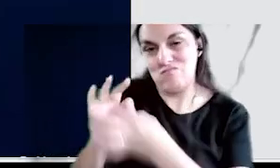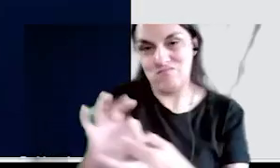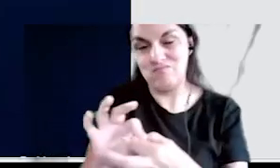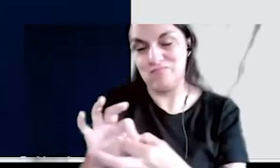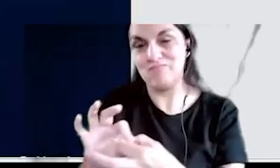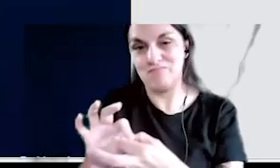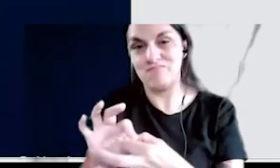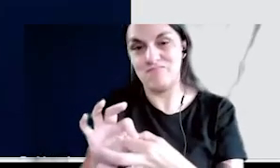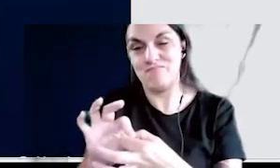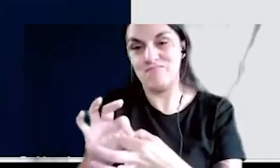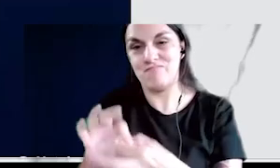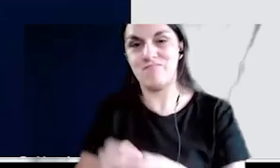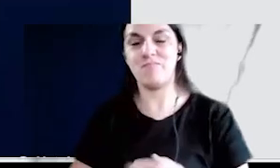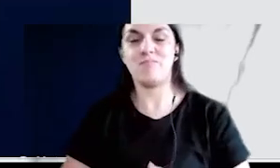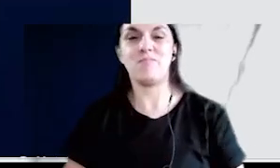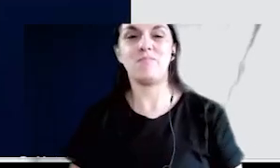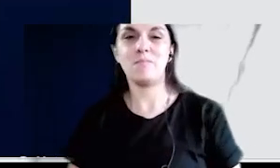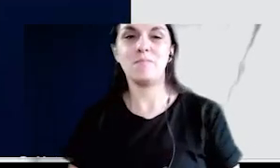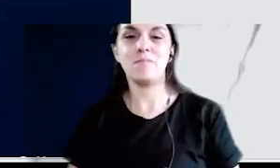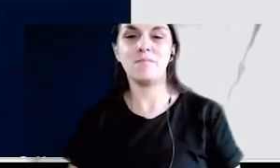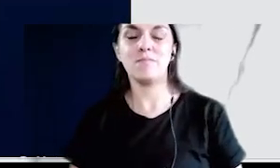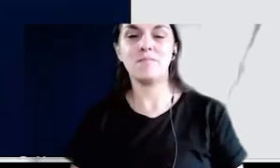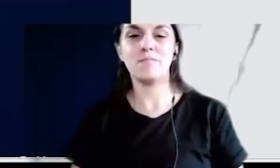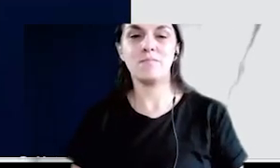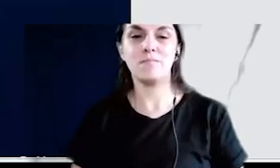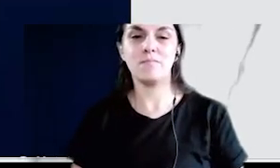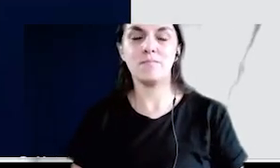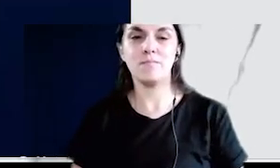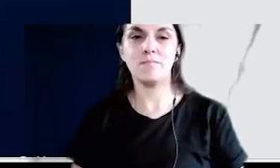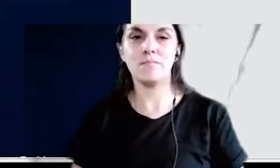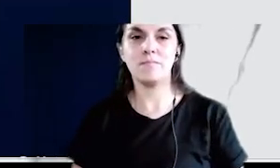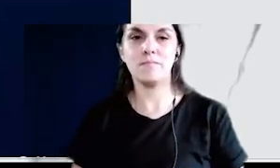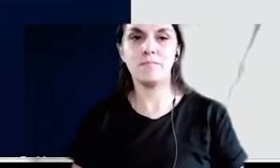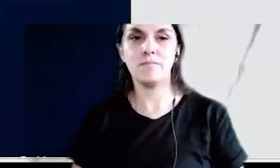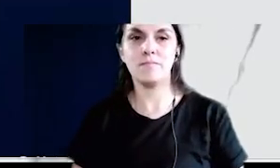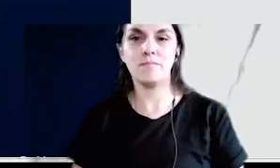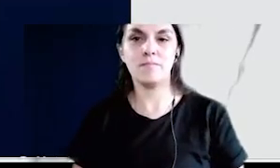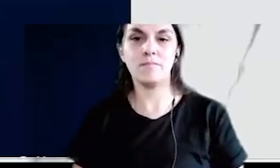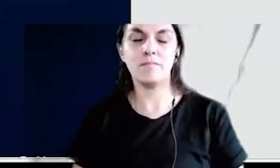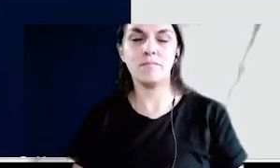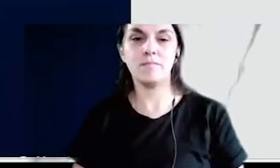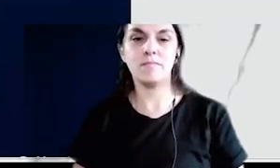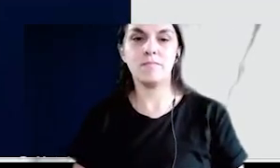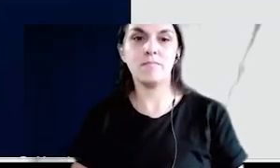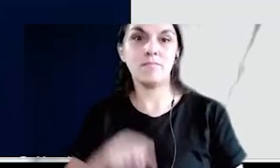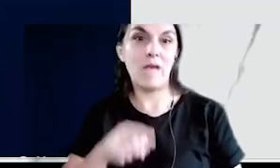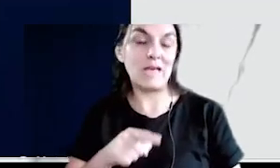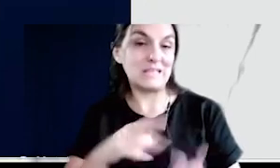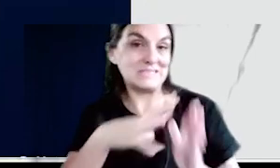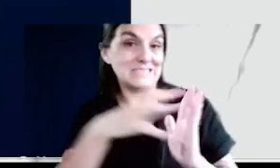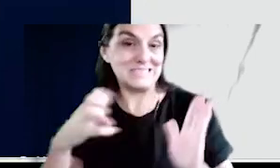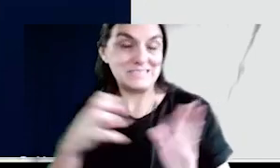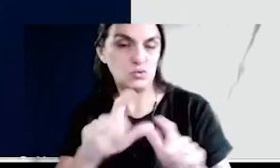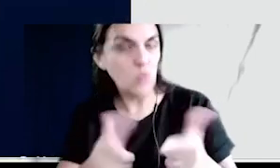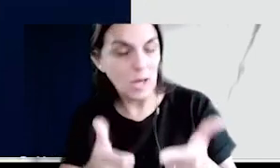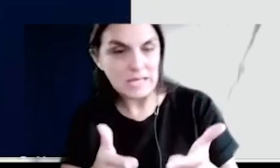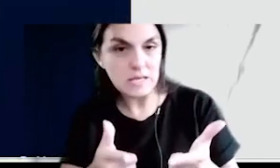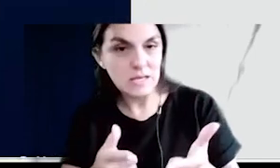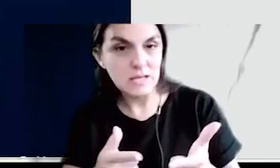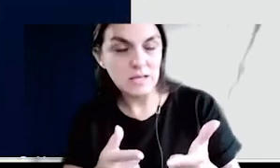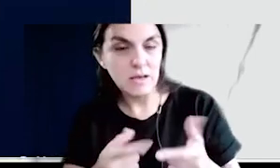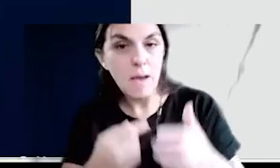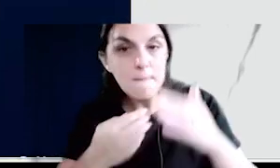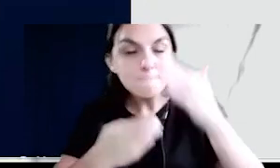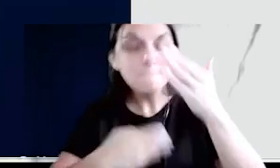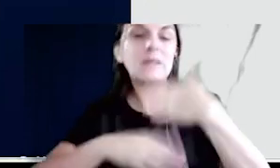se lo liquidan tal vez 6 meses después. Pero en esos momentos ya no es agente de retención. El agente de retención, en la